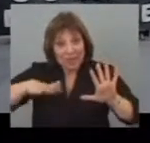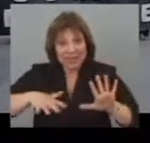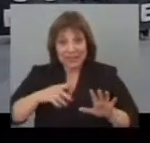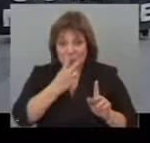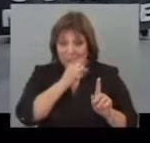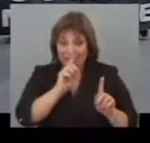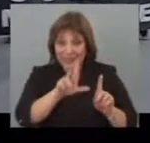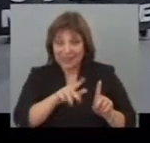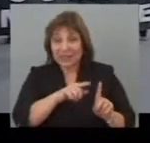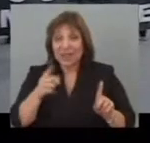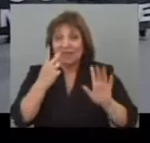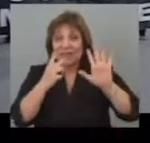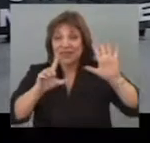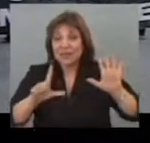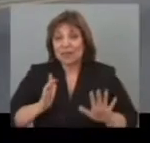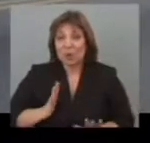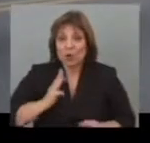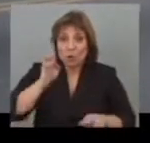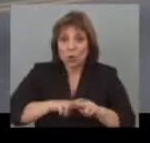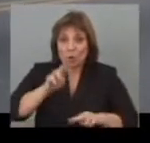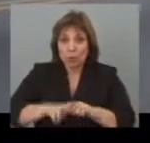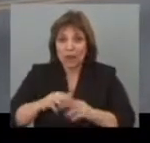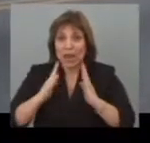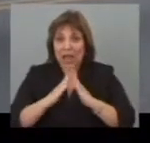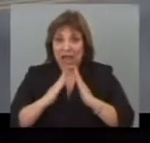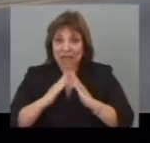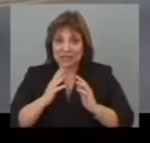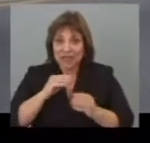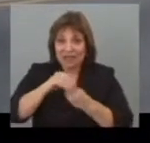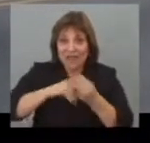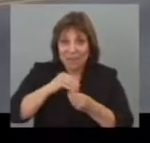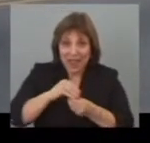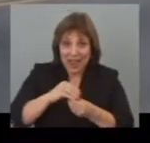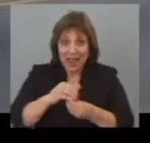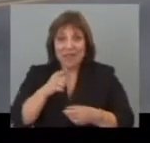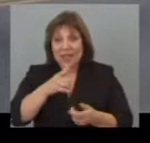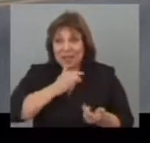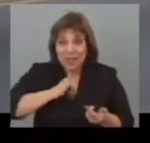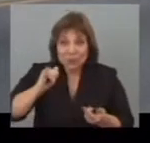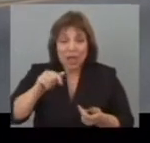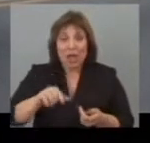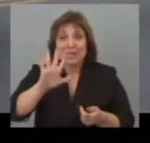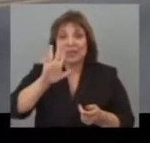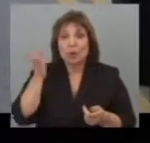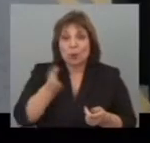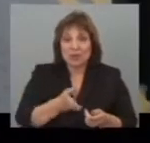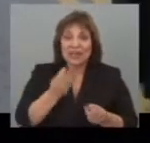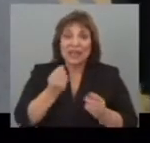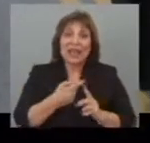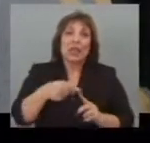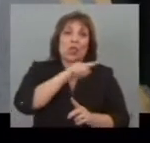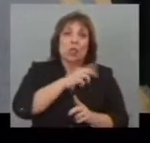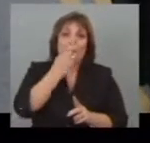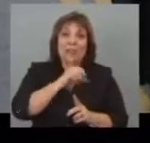2013, 27 mujeres murieron víctimas de la violencia doméstica. Las denuncias por este delito crecieron 5% respecto a